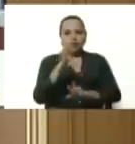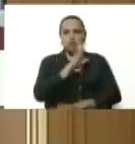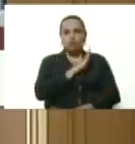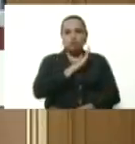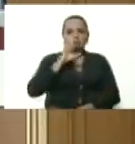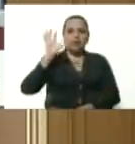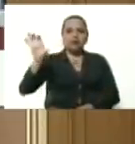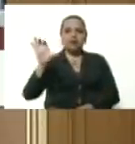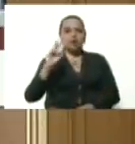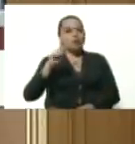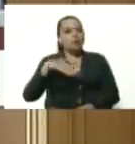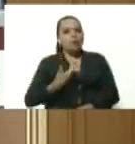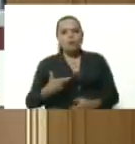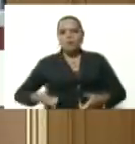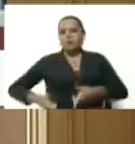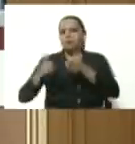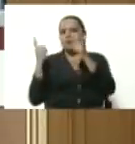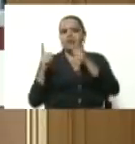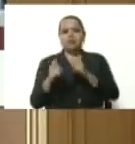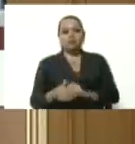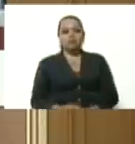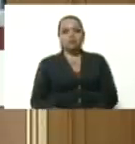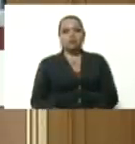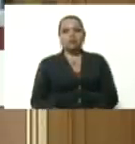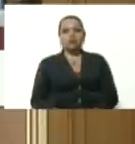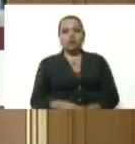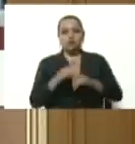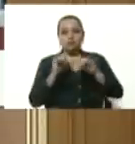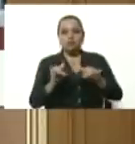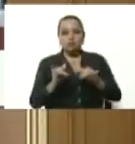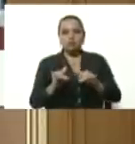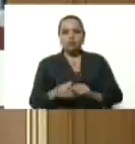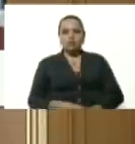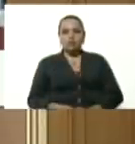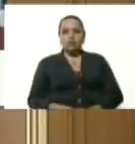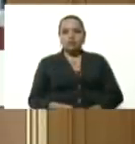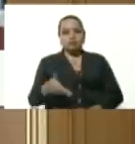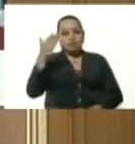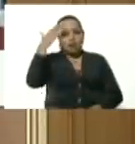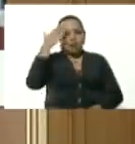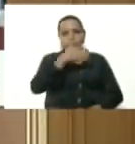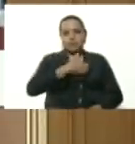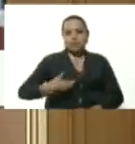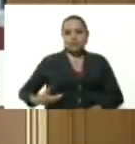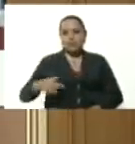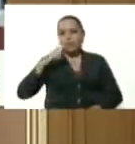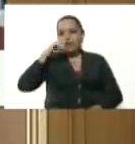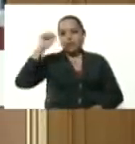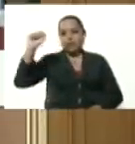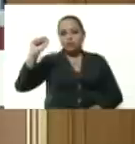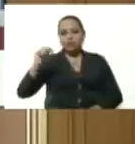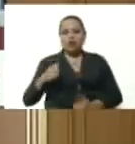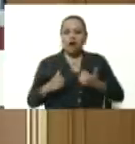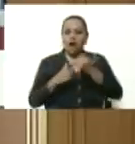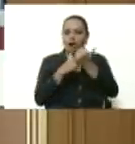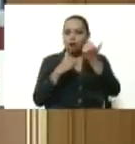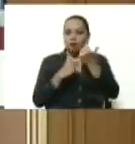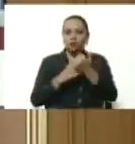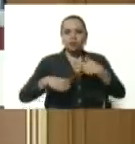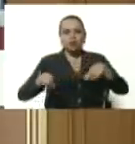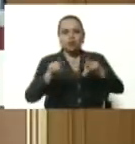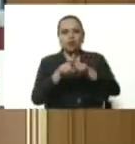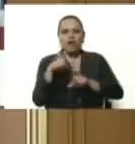patria. No podemos permitirlo. Y por supuesto cuenta el presidente Nicolás Maduro, como también lo ha dicho ya